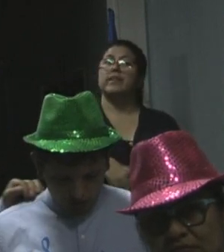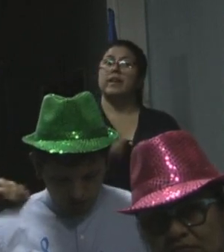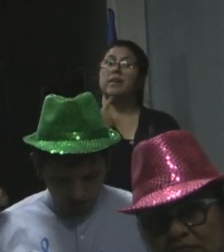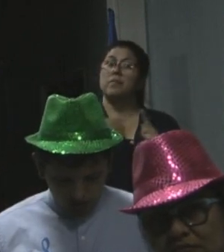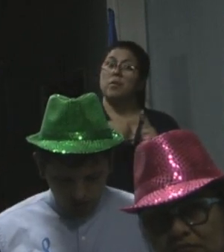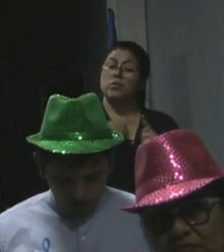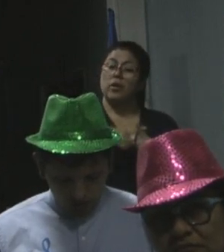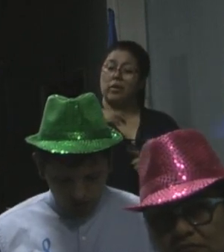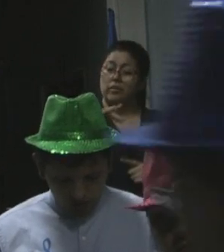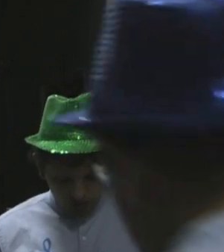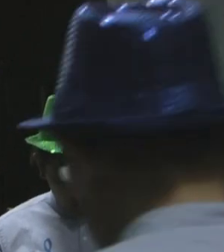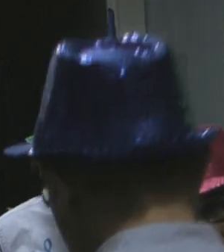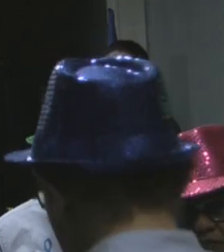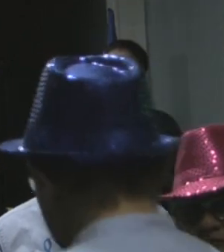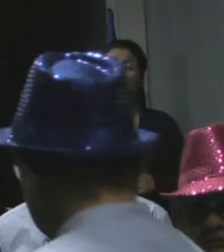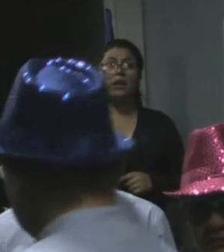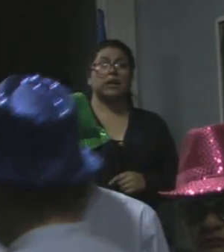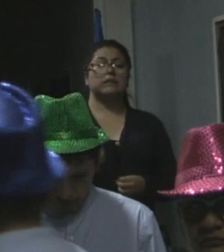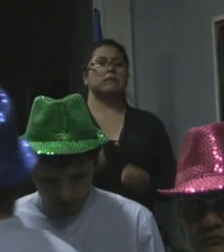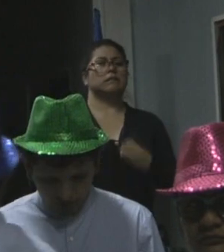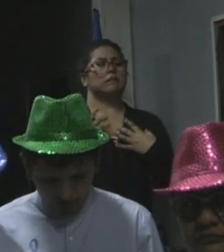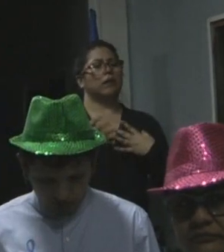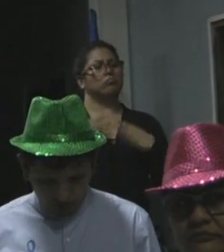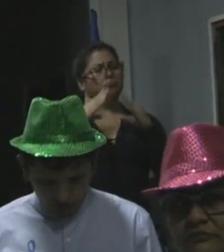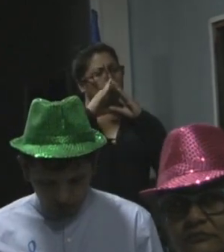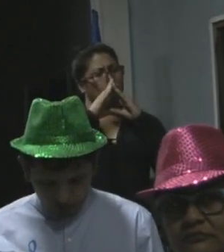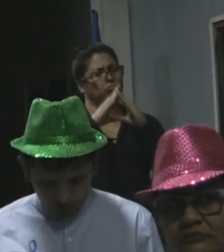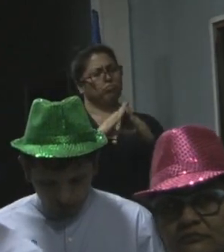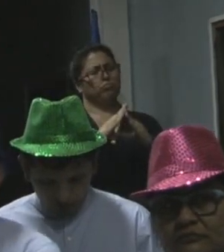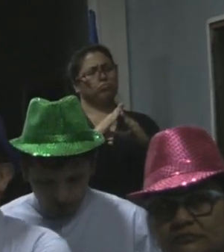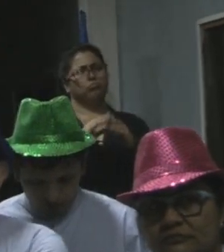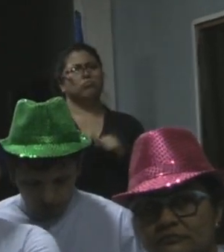beneficios me ayuda a la concentración